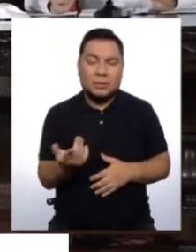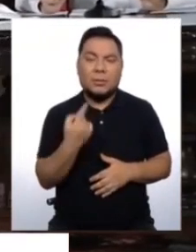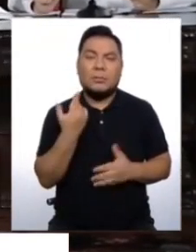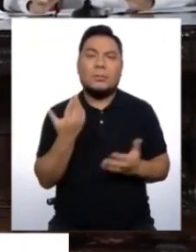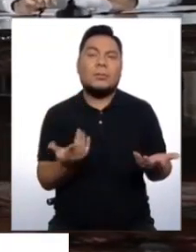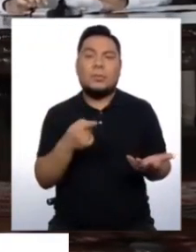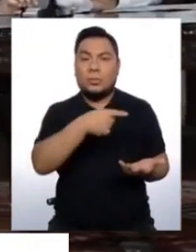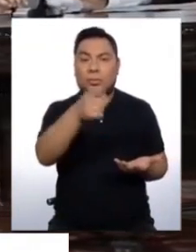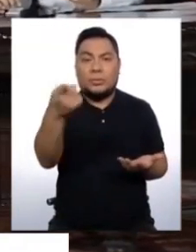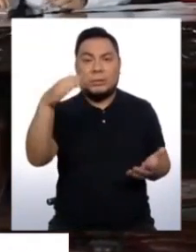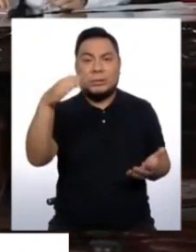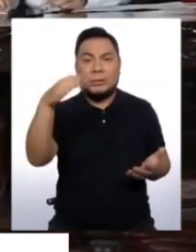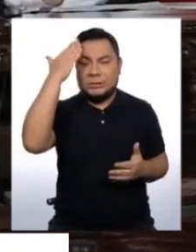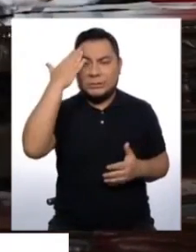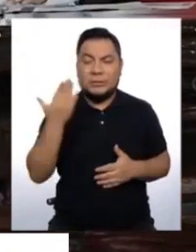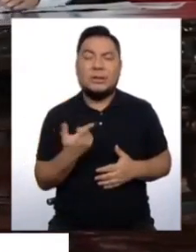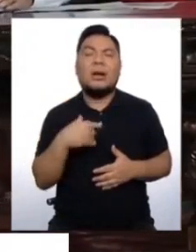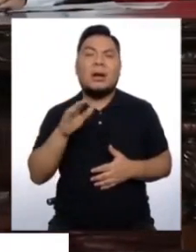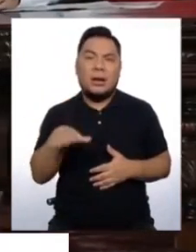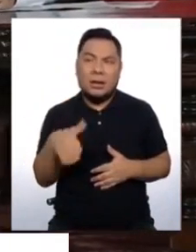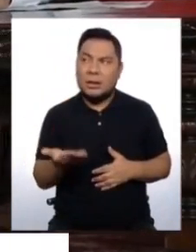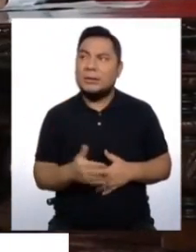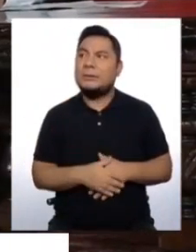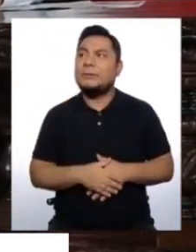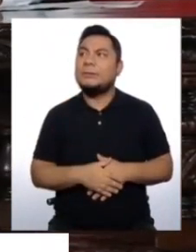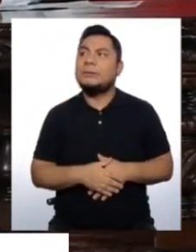como ustedes saben, existe